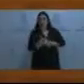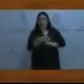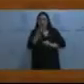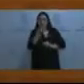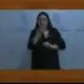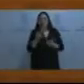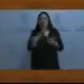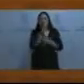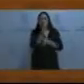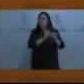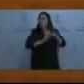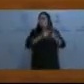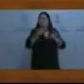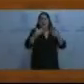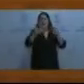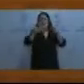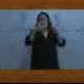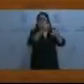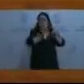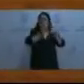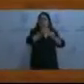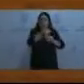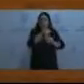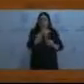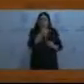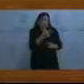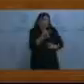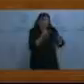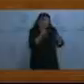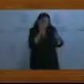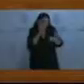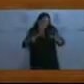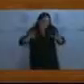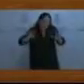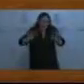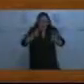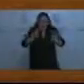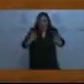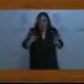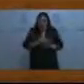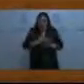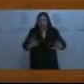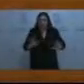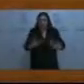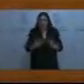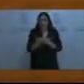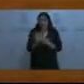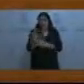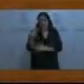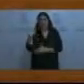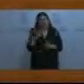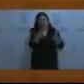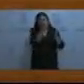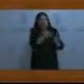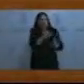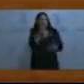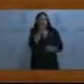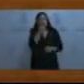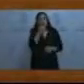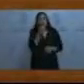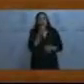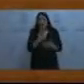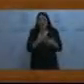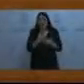problema, que me acaba de negar que existe, pero bueno, tal es así que hace unos días decía usted en